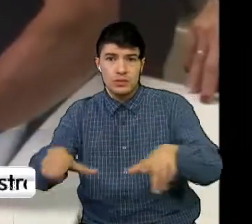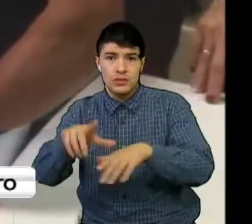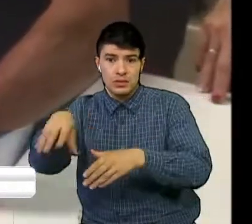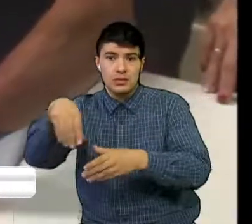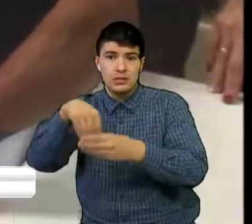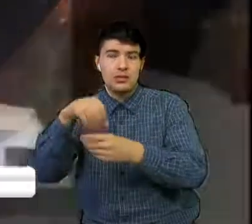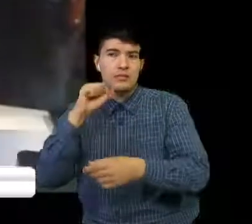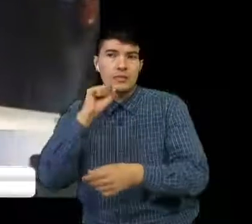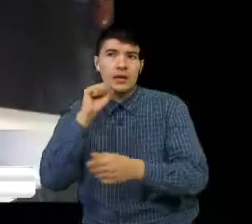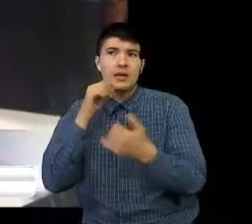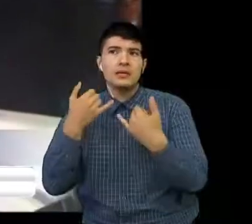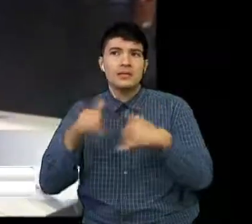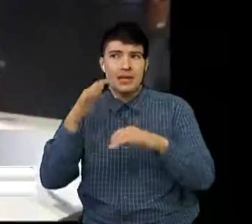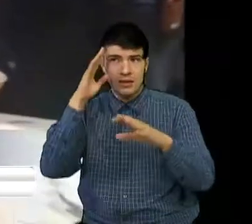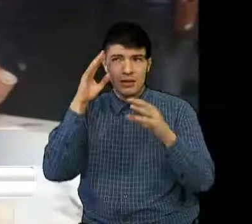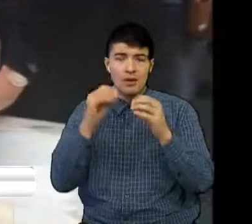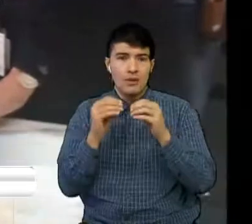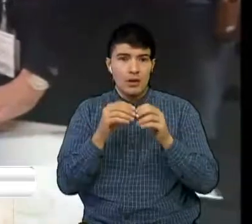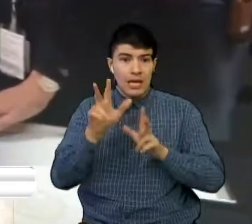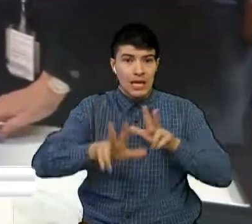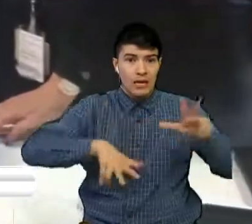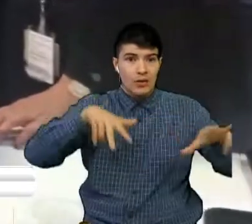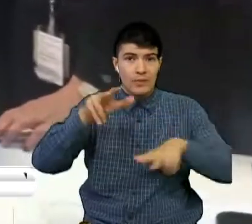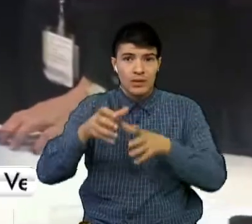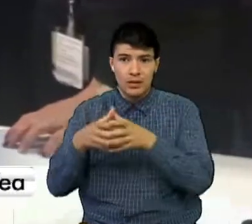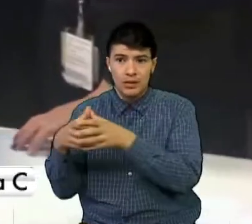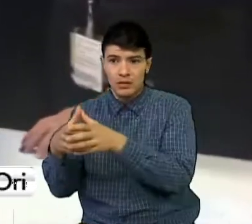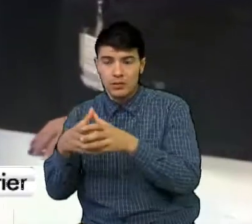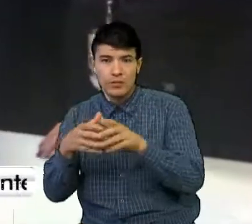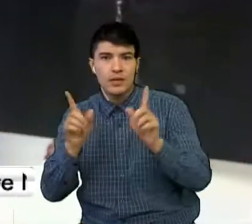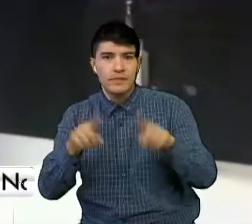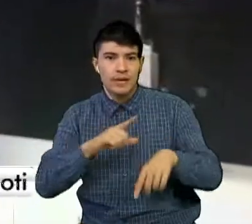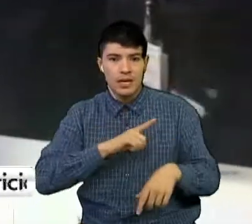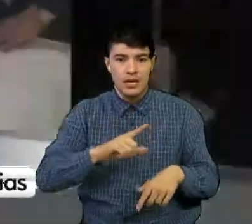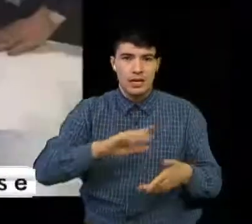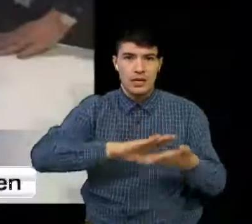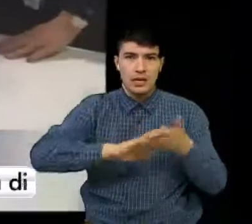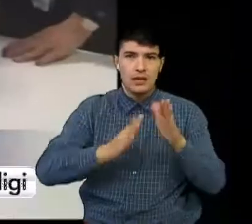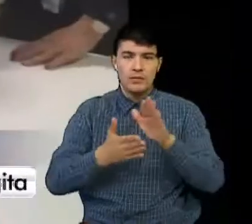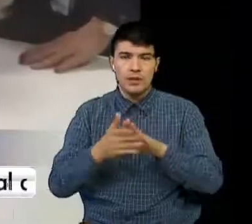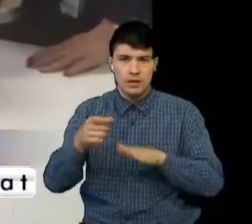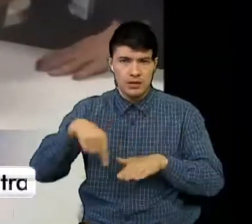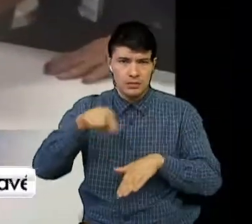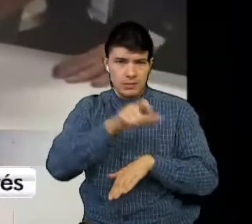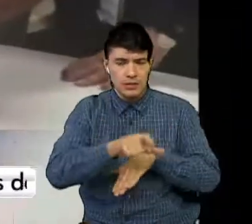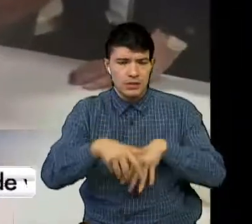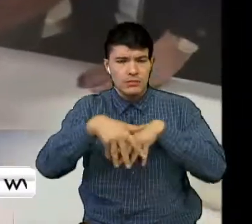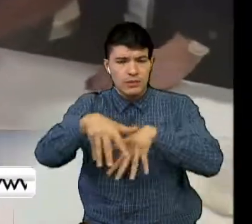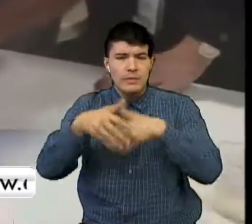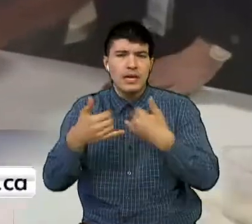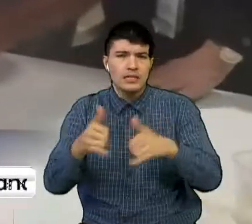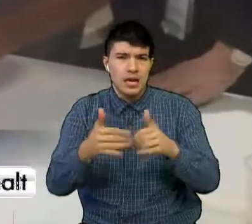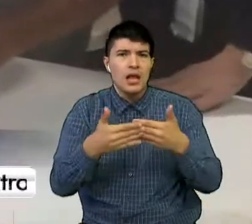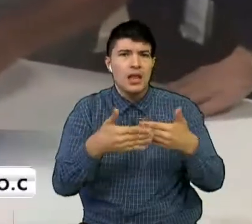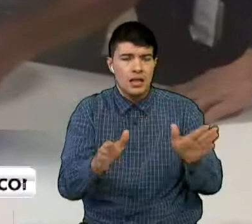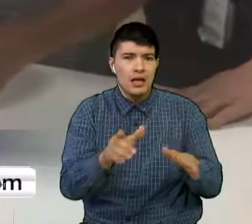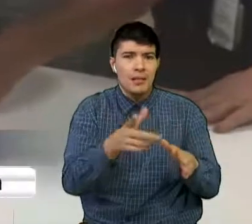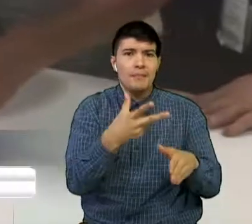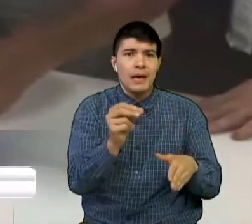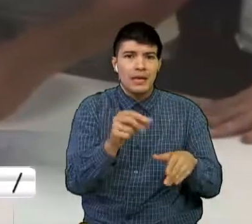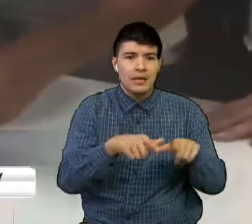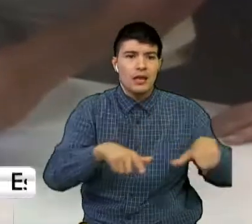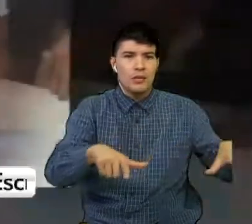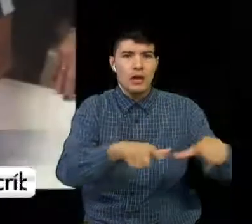Bermeja, se logró un acuerdo entre Ecopetrol, el sindicato y líderes comunales. Los manifestantes liberaron los 20 puntos donde